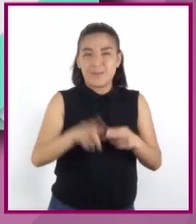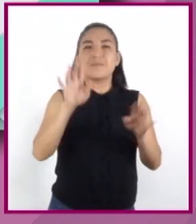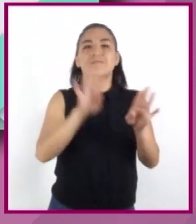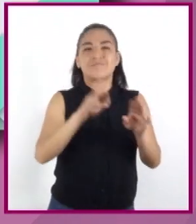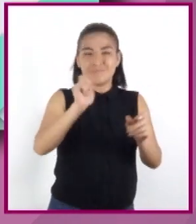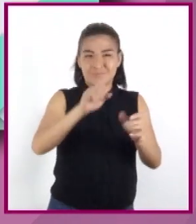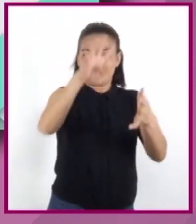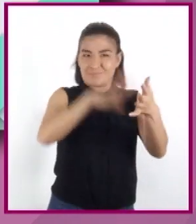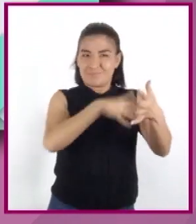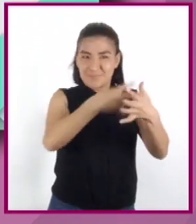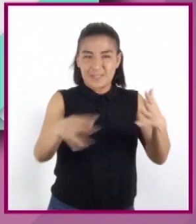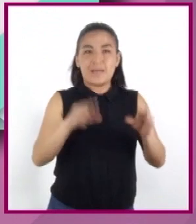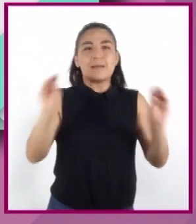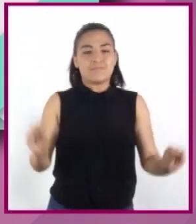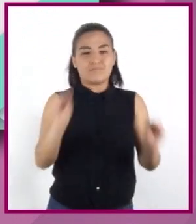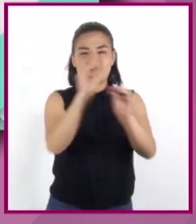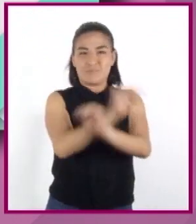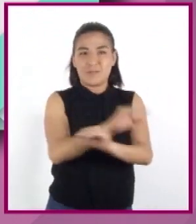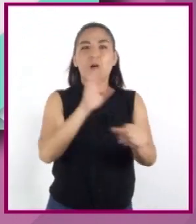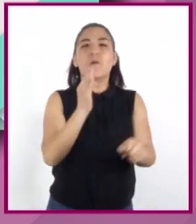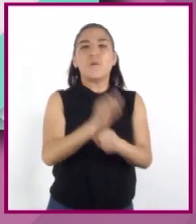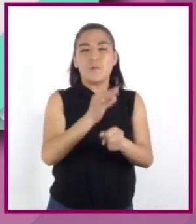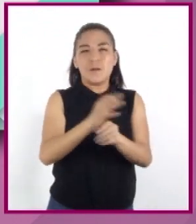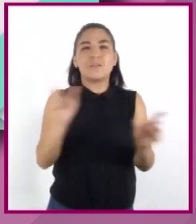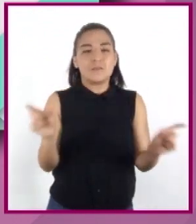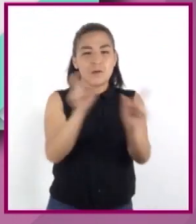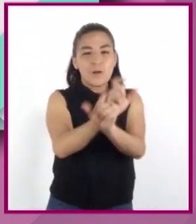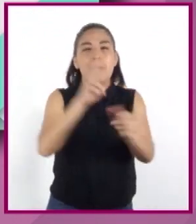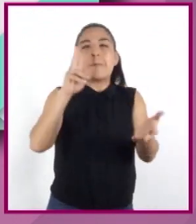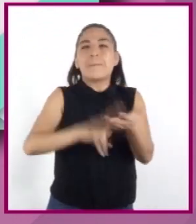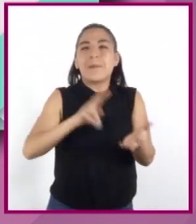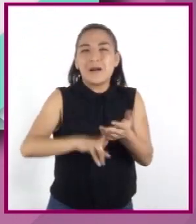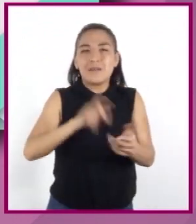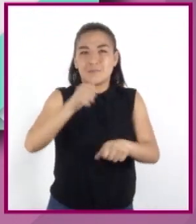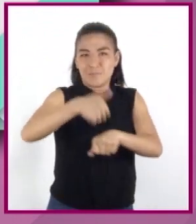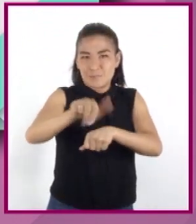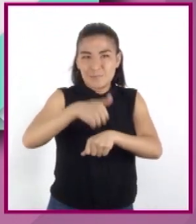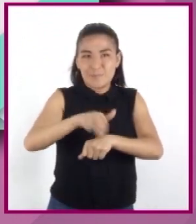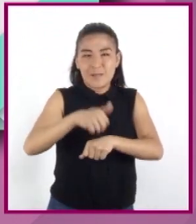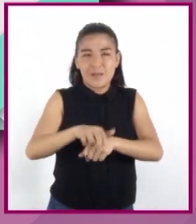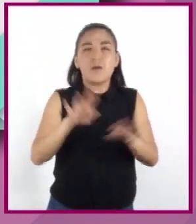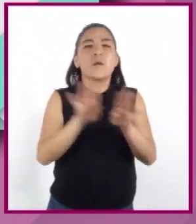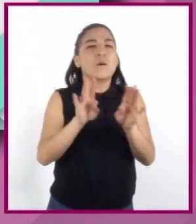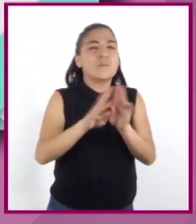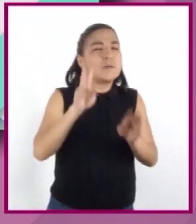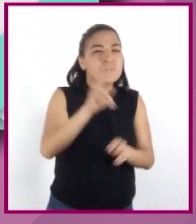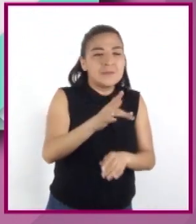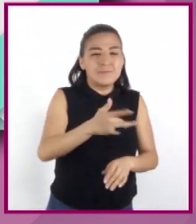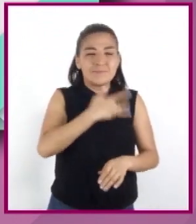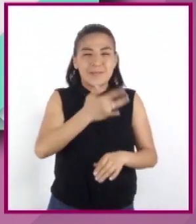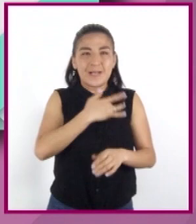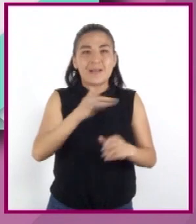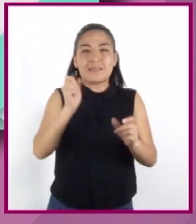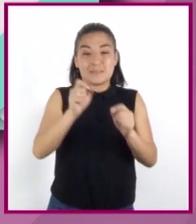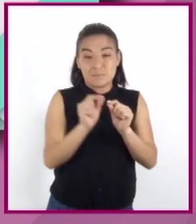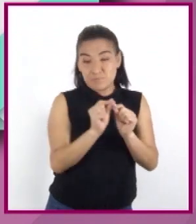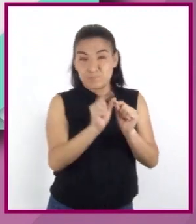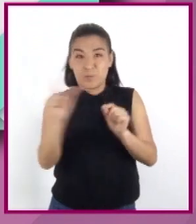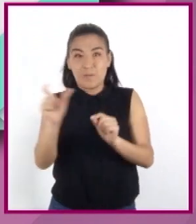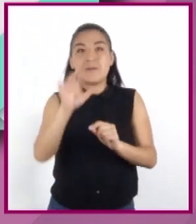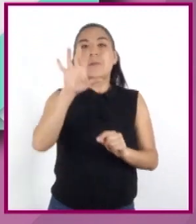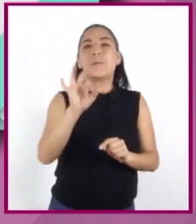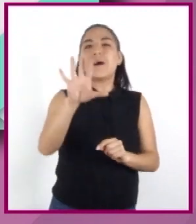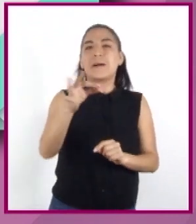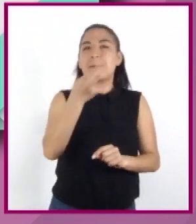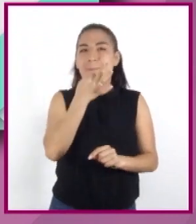tabla. Sustituimos en la expresión algebraica los valores numéricos y calcularemos la carga total a los 45 minutos